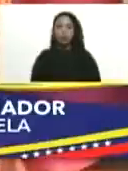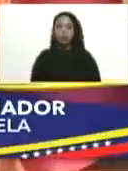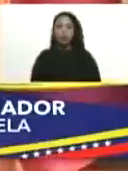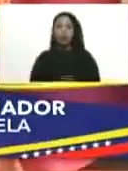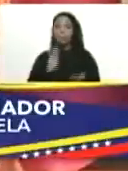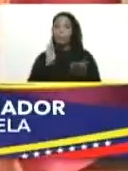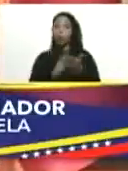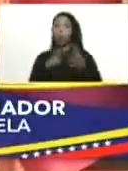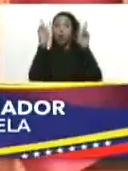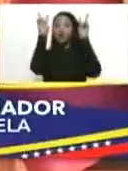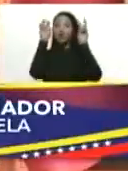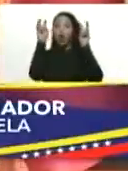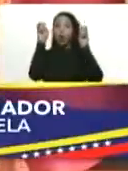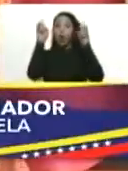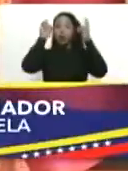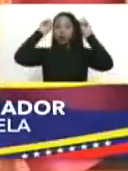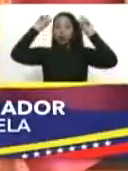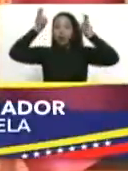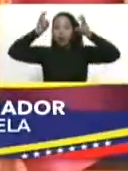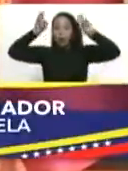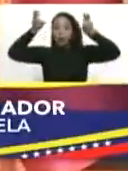estableciendo nuevas doctrinas